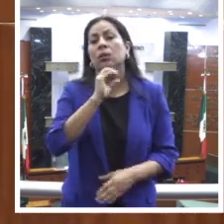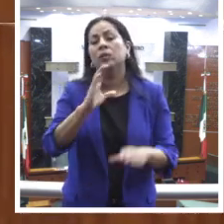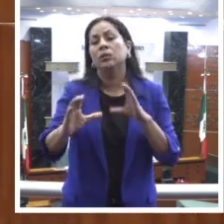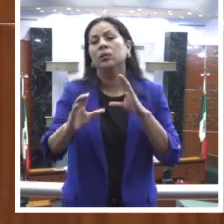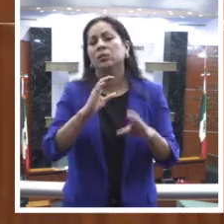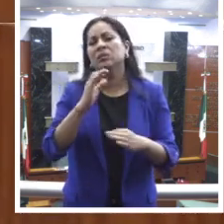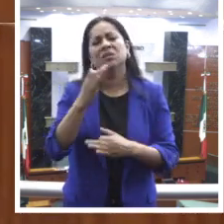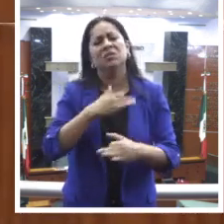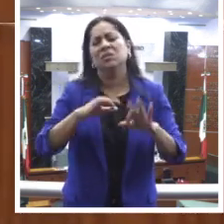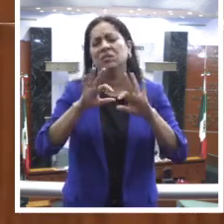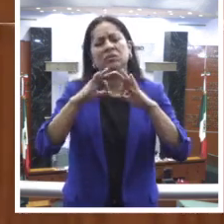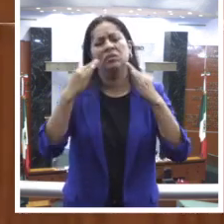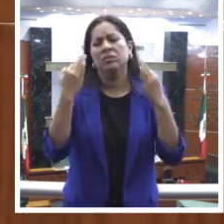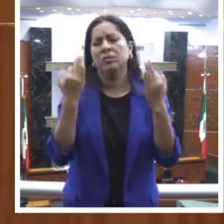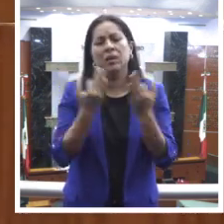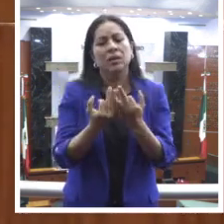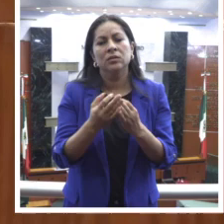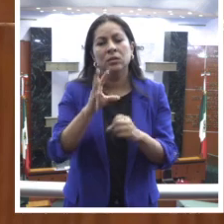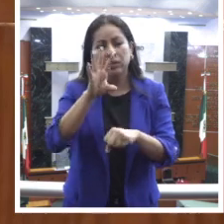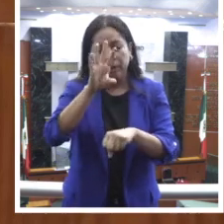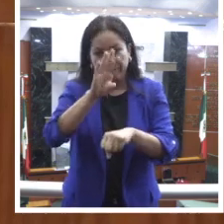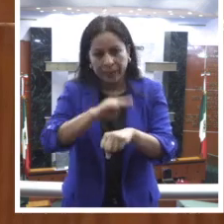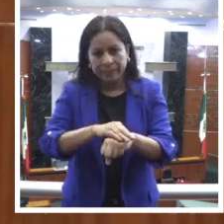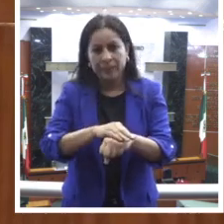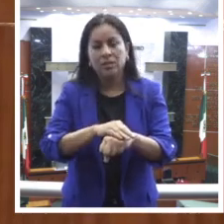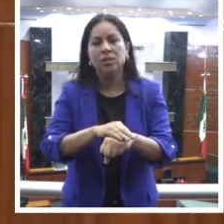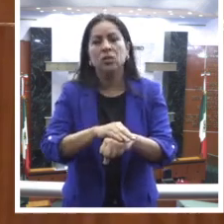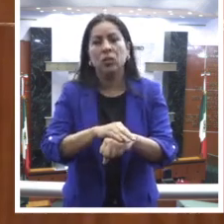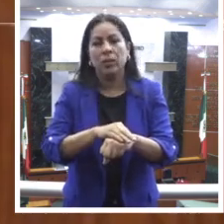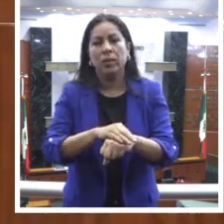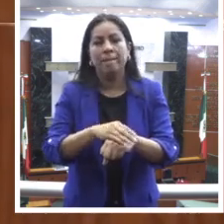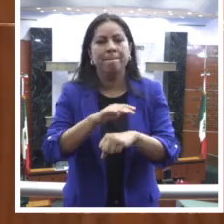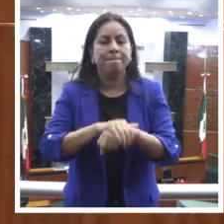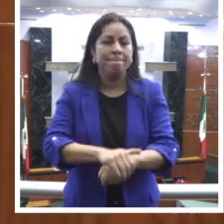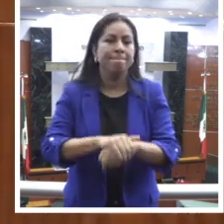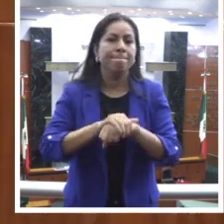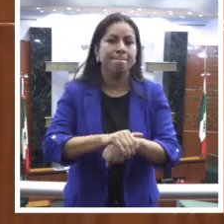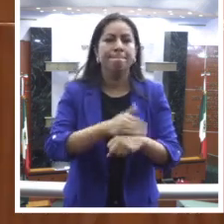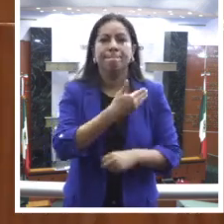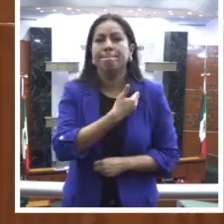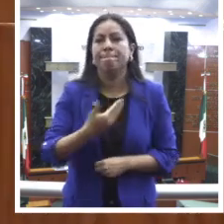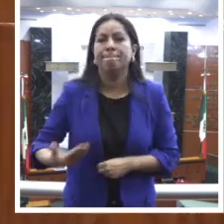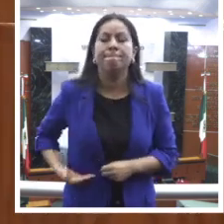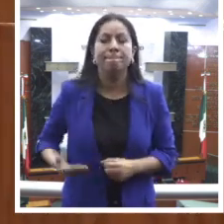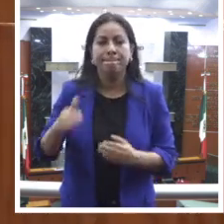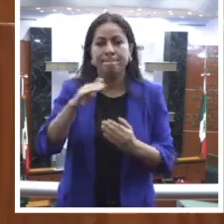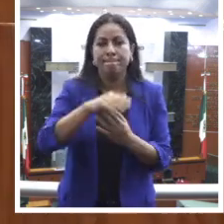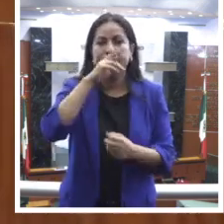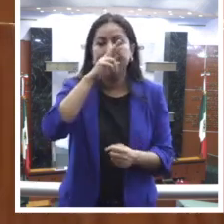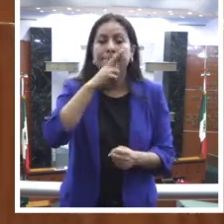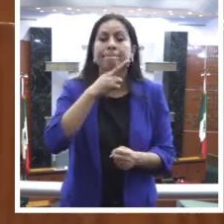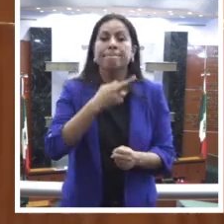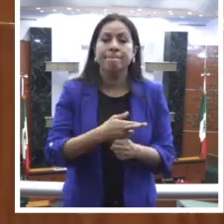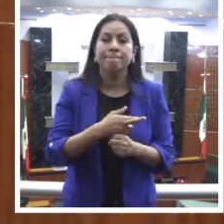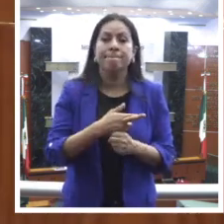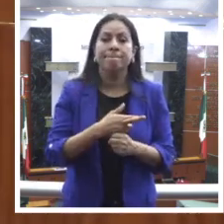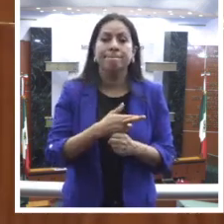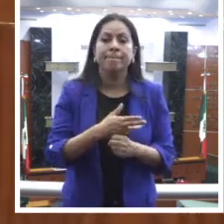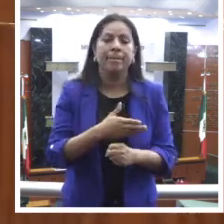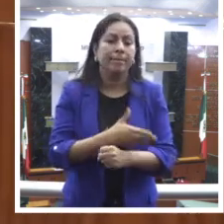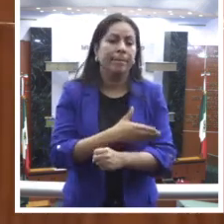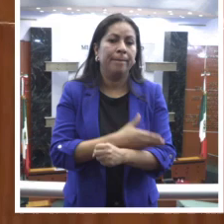en todas sus modalidades con el permiso de mi amigo el presidente de la mesa directiva